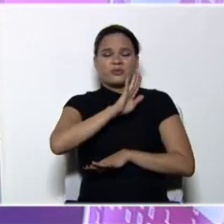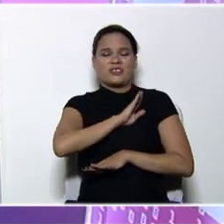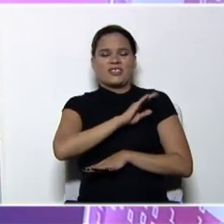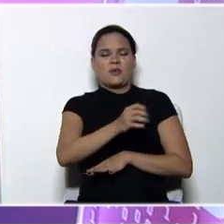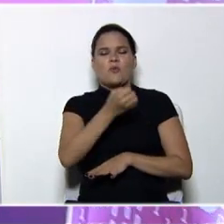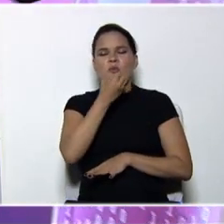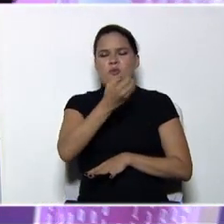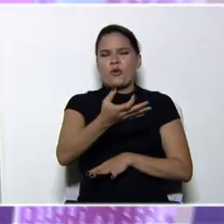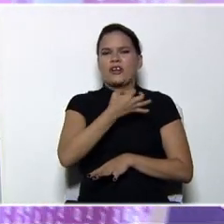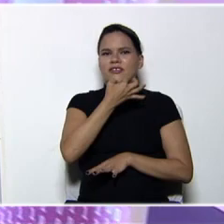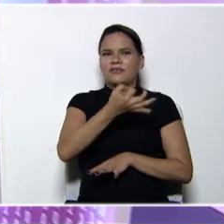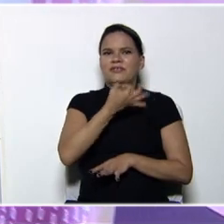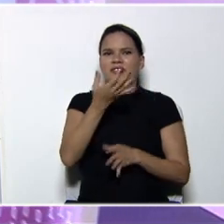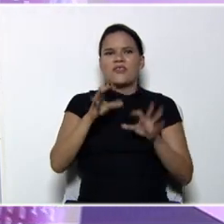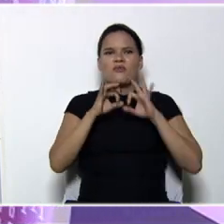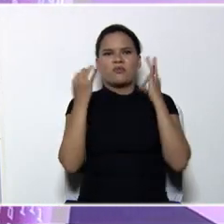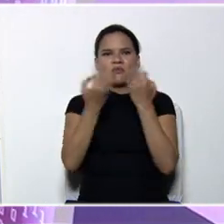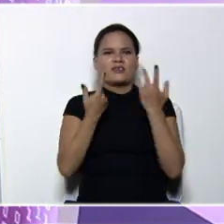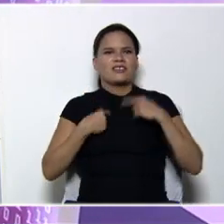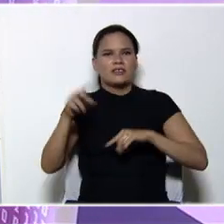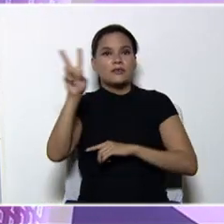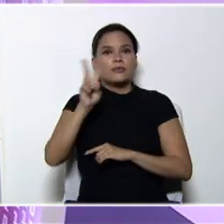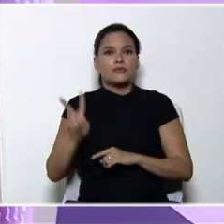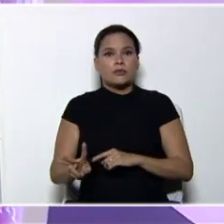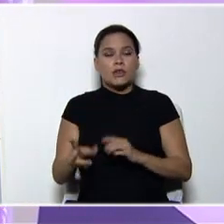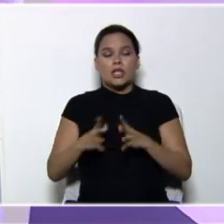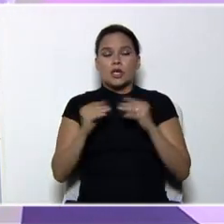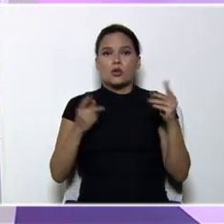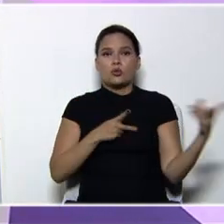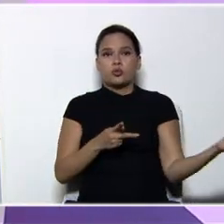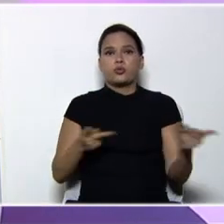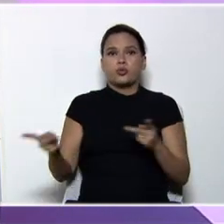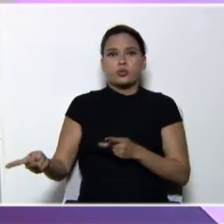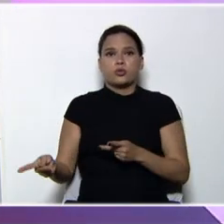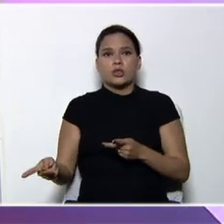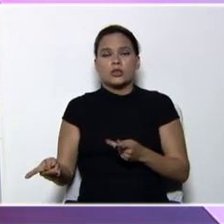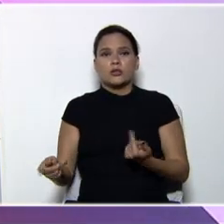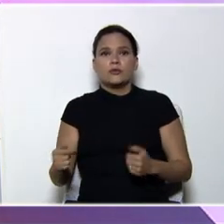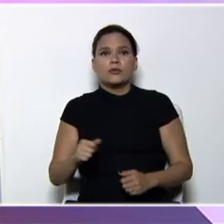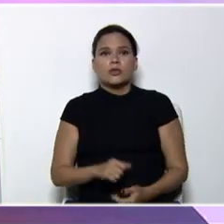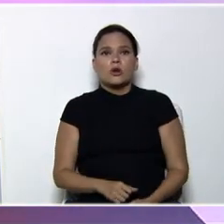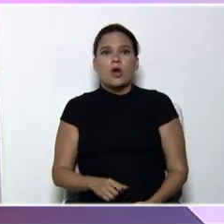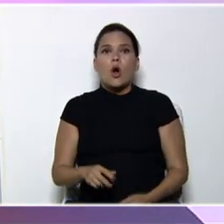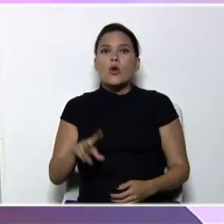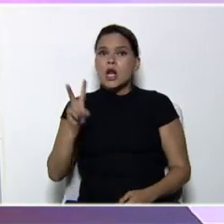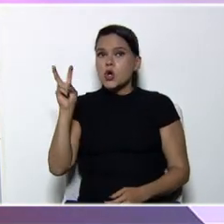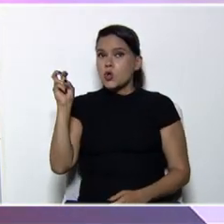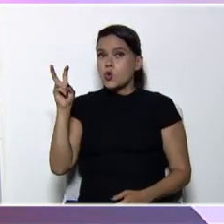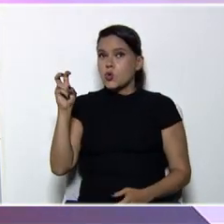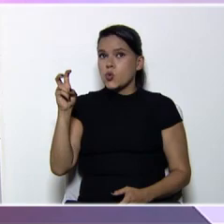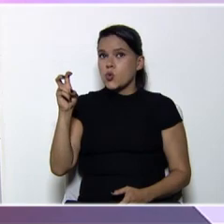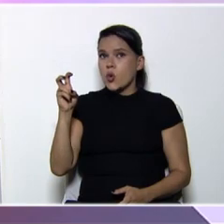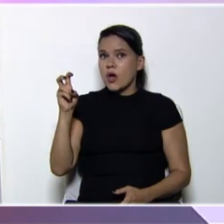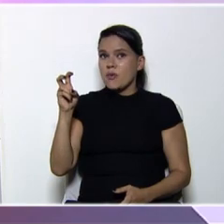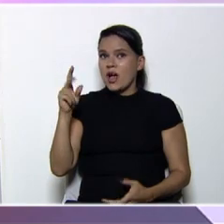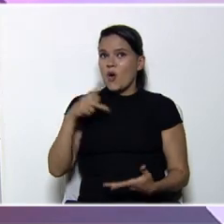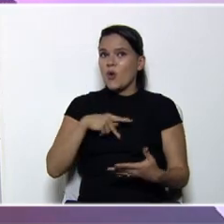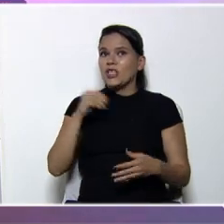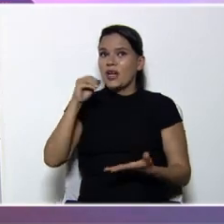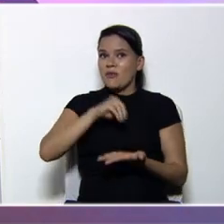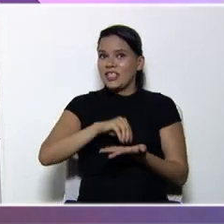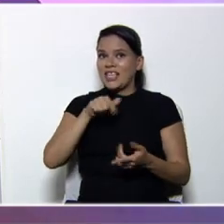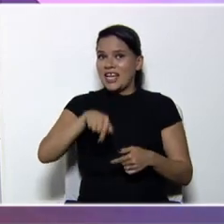Dibújame. Muy buenas tardes, familia venezolana. Sean todas y todos bienvenidos a una nueva emisión de